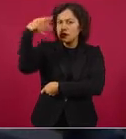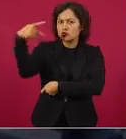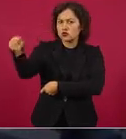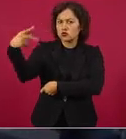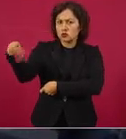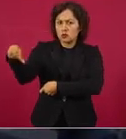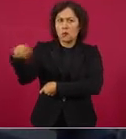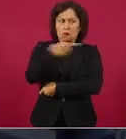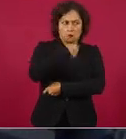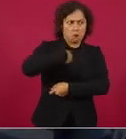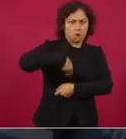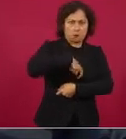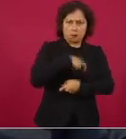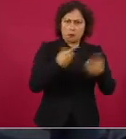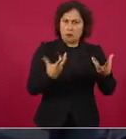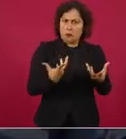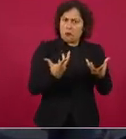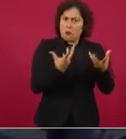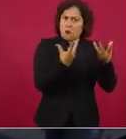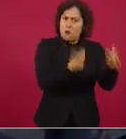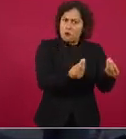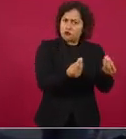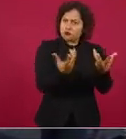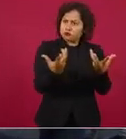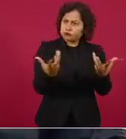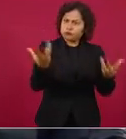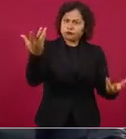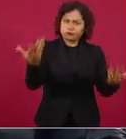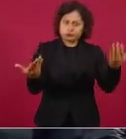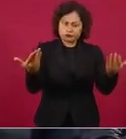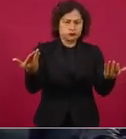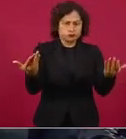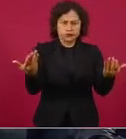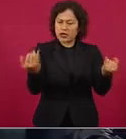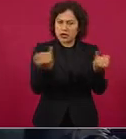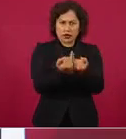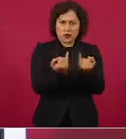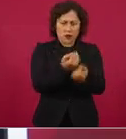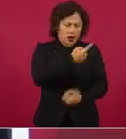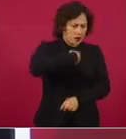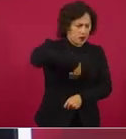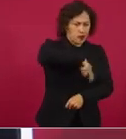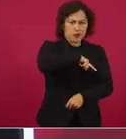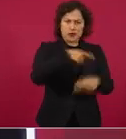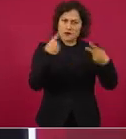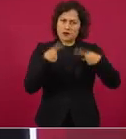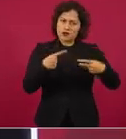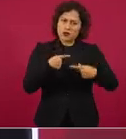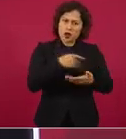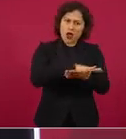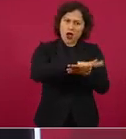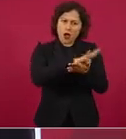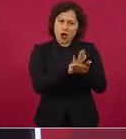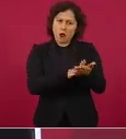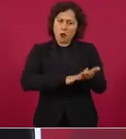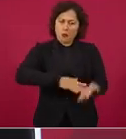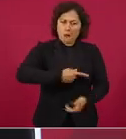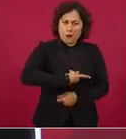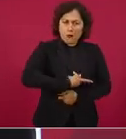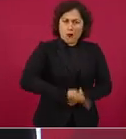Gente del pueblo, la gente más humilde, la gente más pobre, que ya está harta de ser